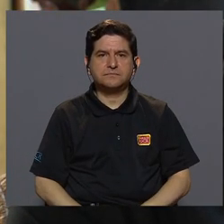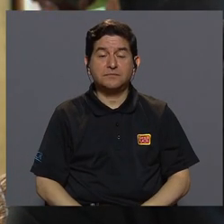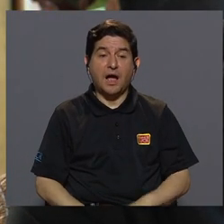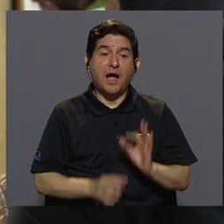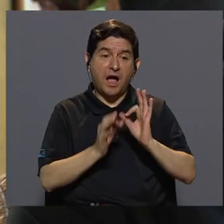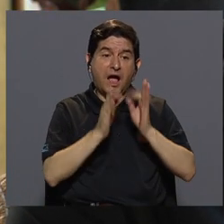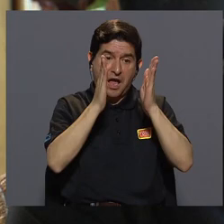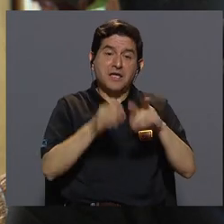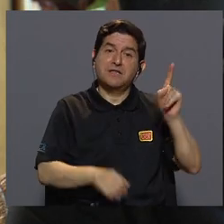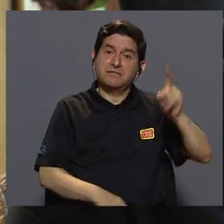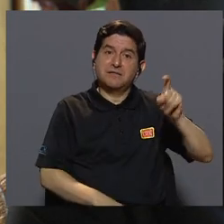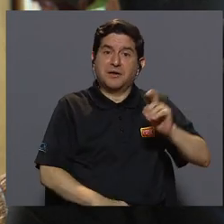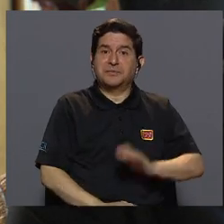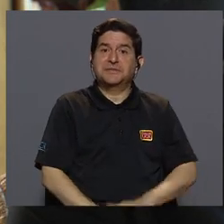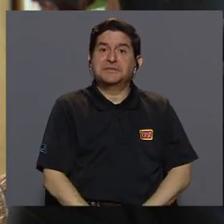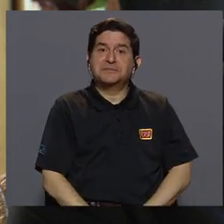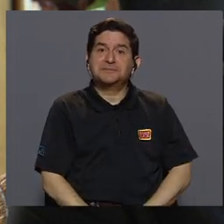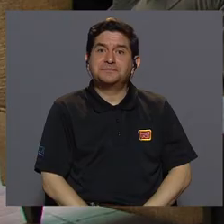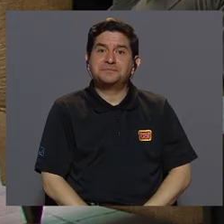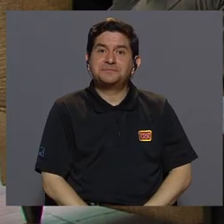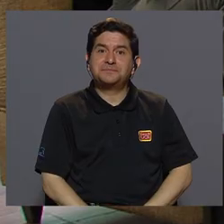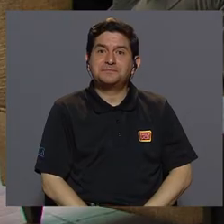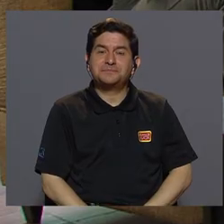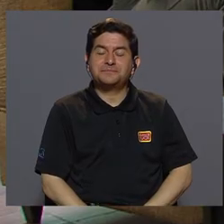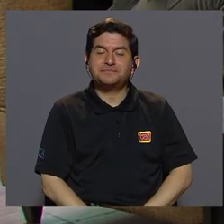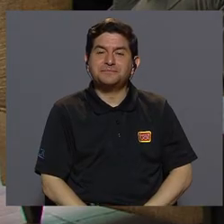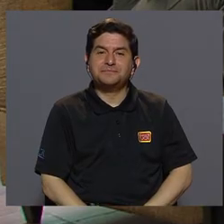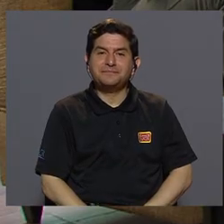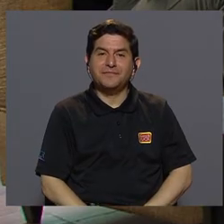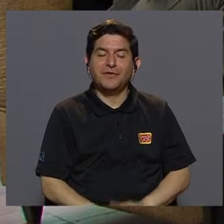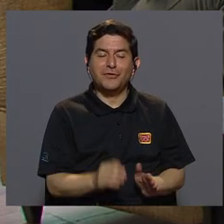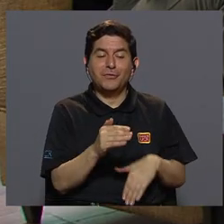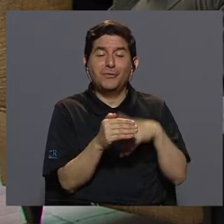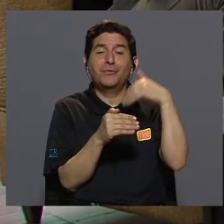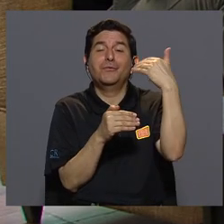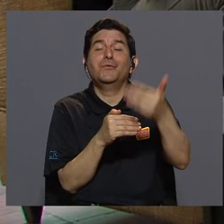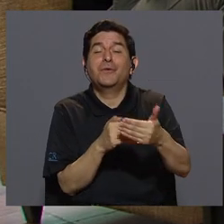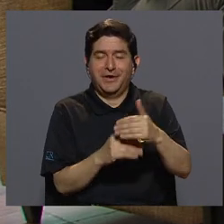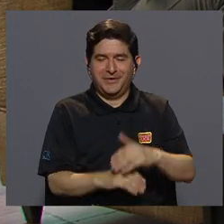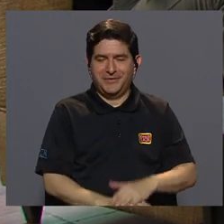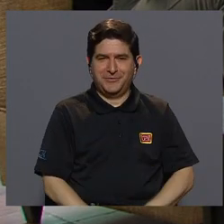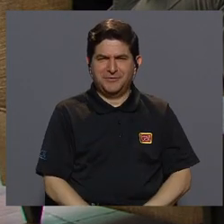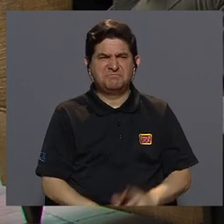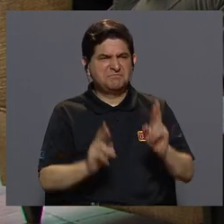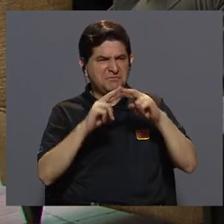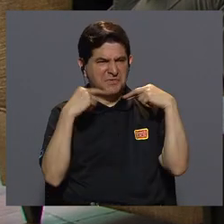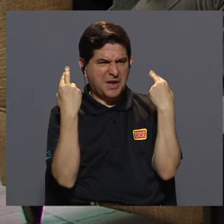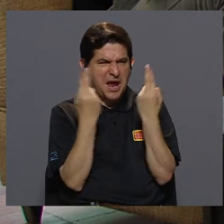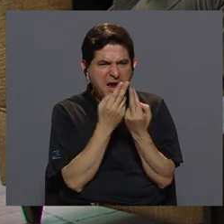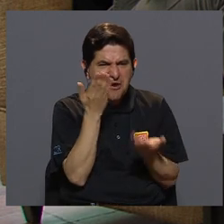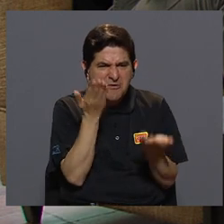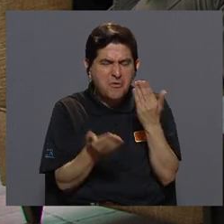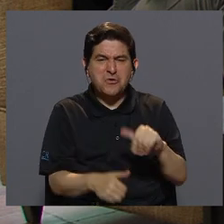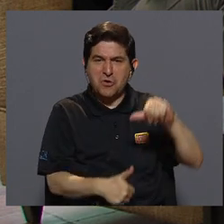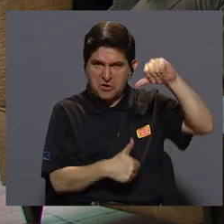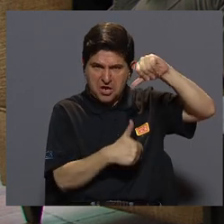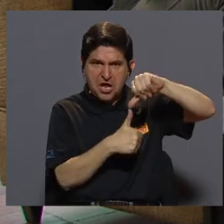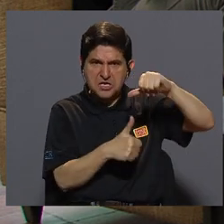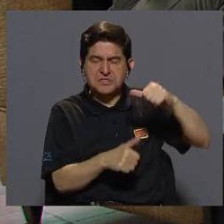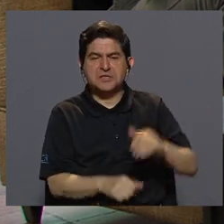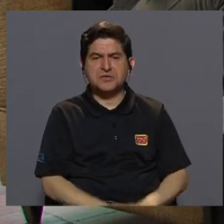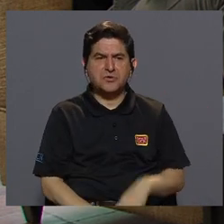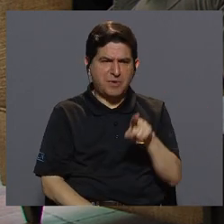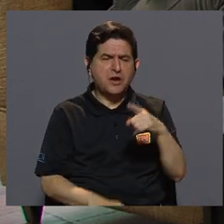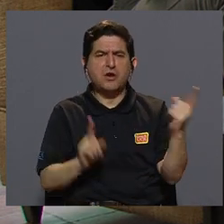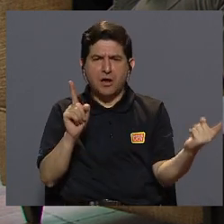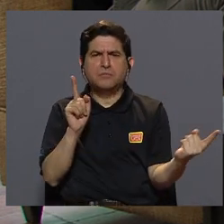estaba el intérprete y estaban las cosas. Pero después él, en reuniones aún en Centroamérica,